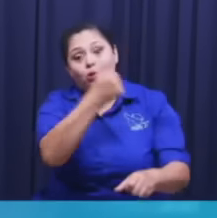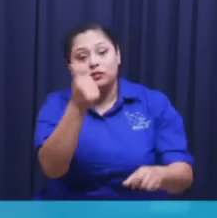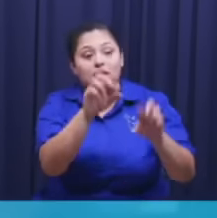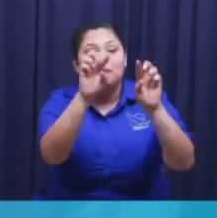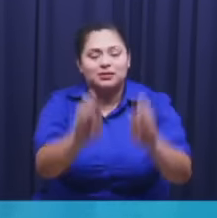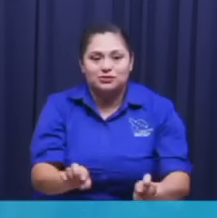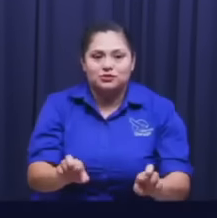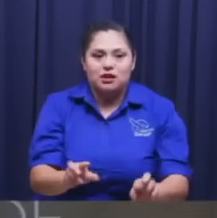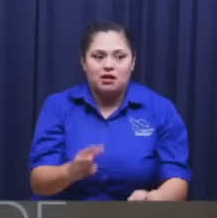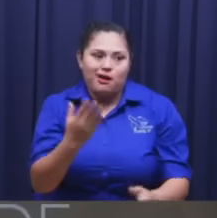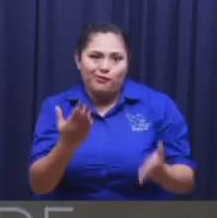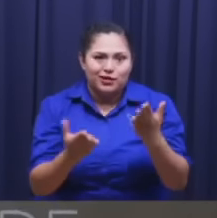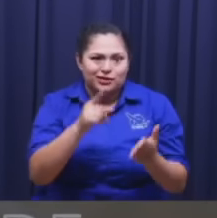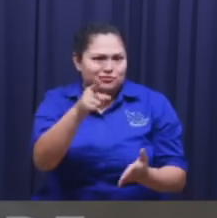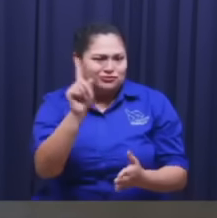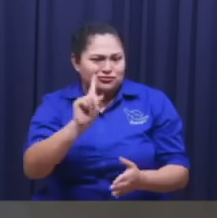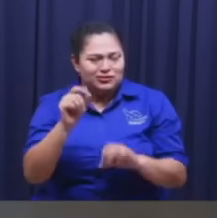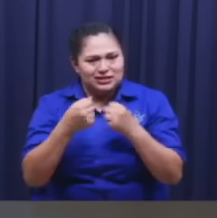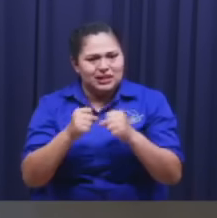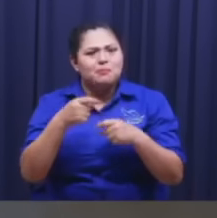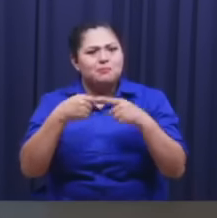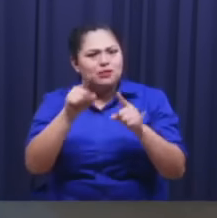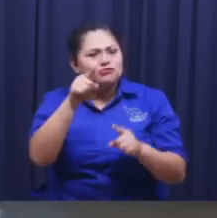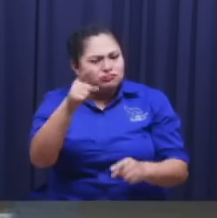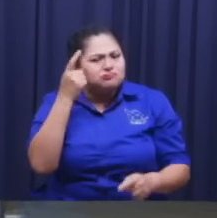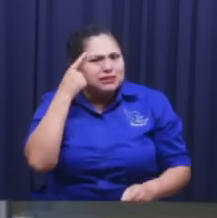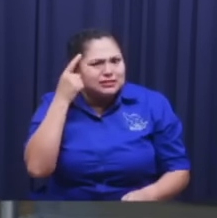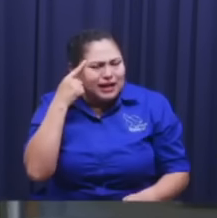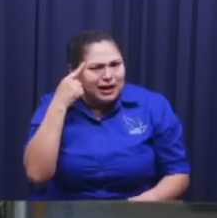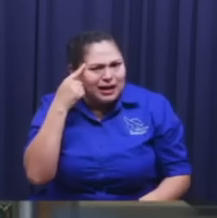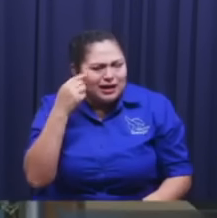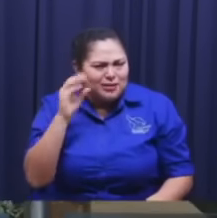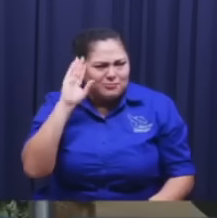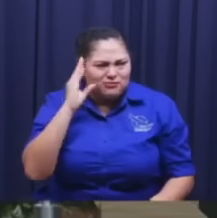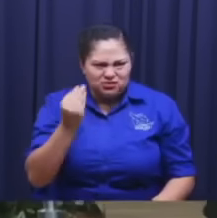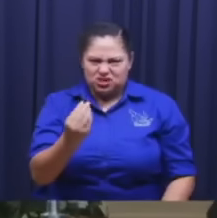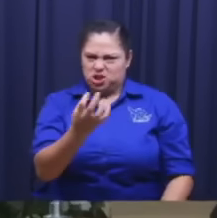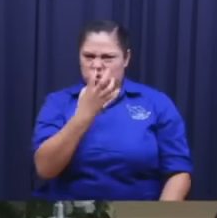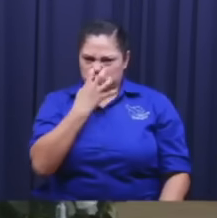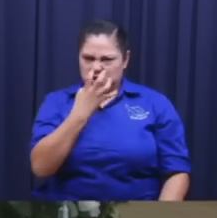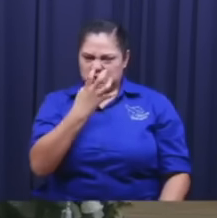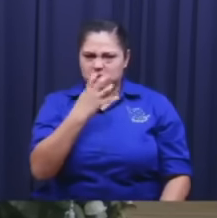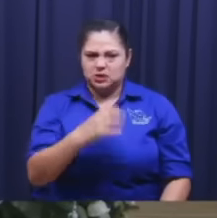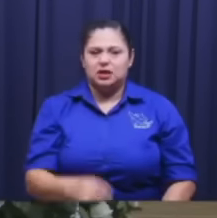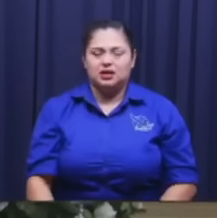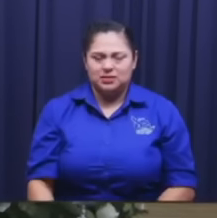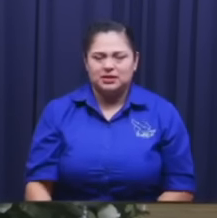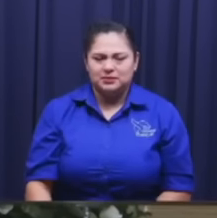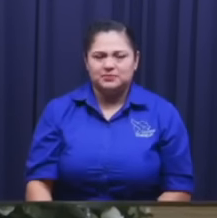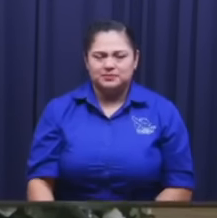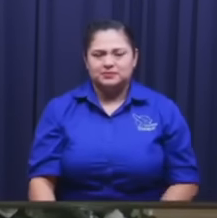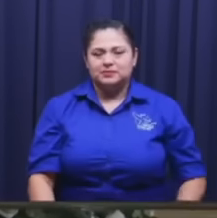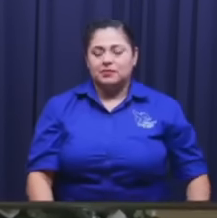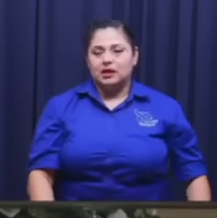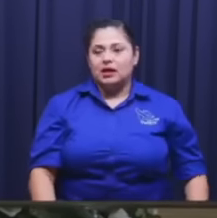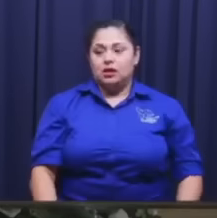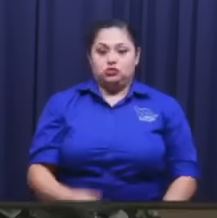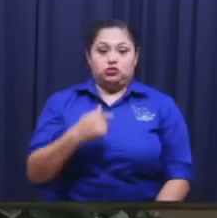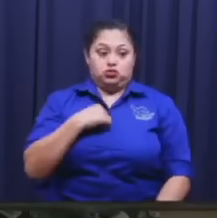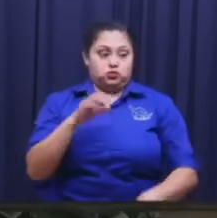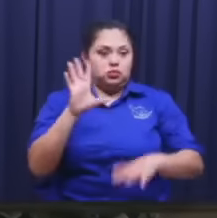Aunque no lo hayas hecho. Y si lo hiciste, pues peor. Yo a veces hablo con